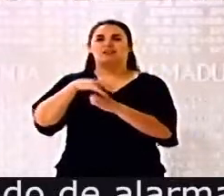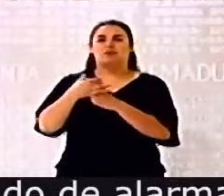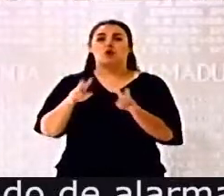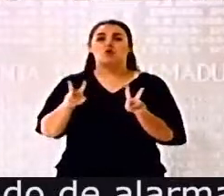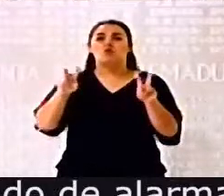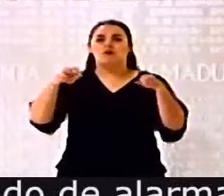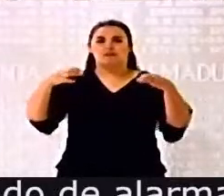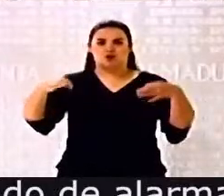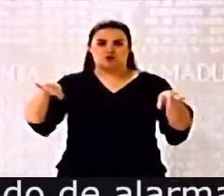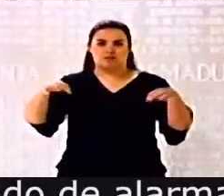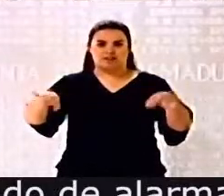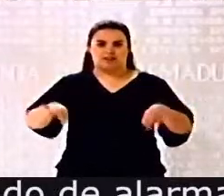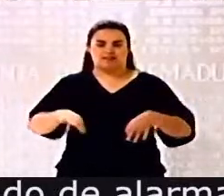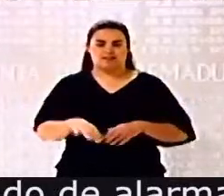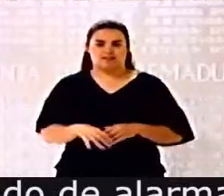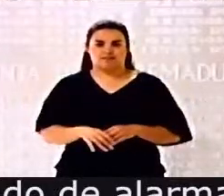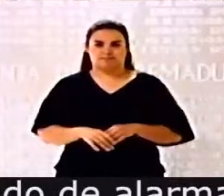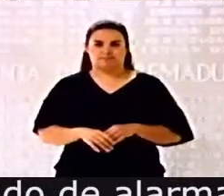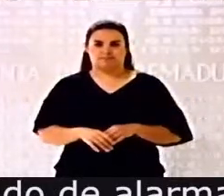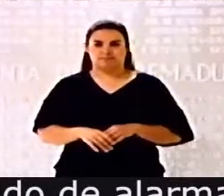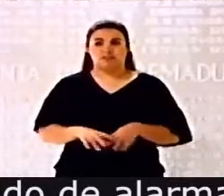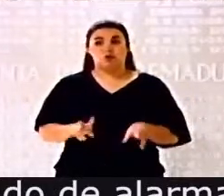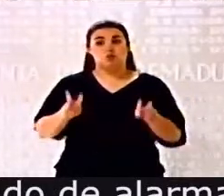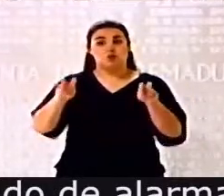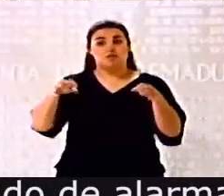nueva normalidad.